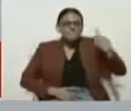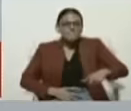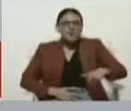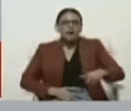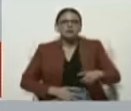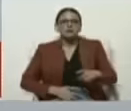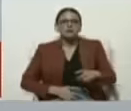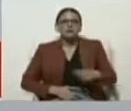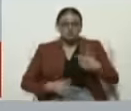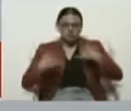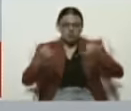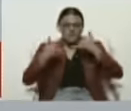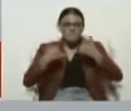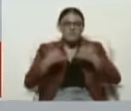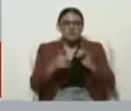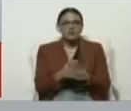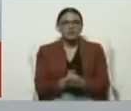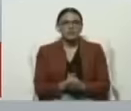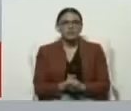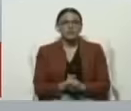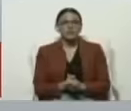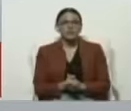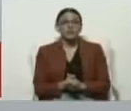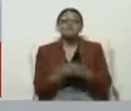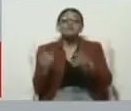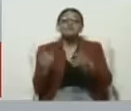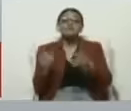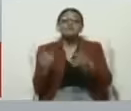expresar su favor. Es un derecho.